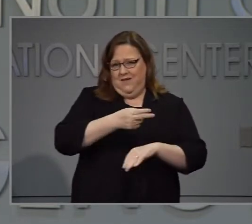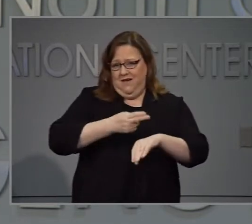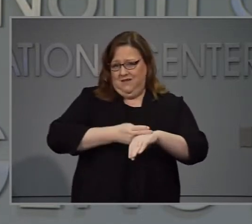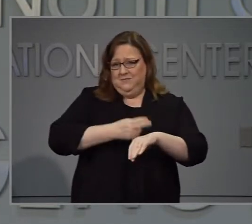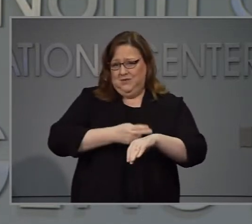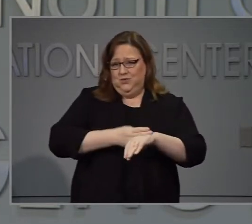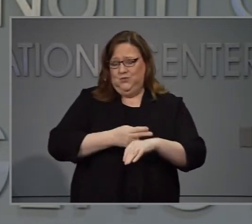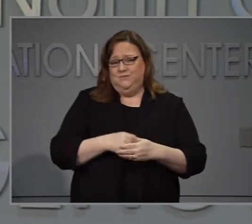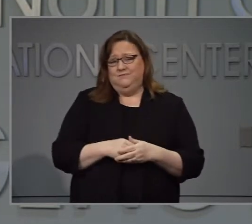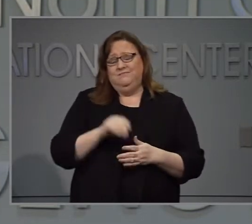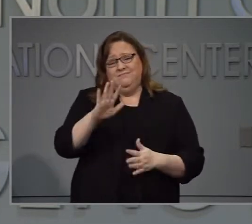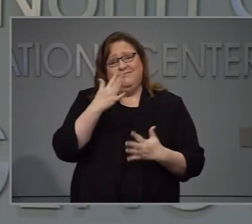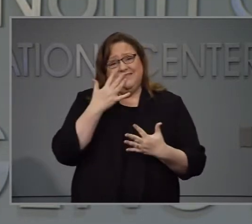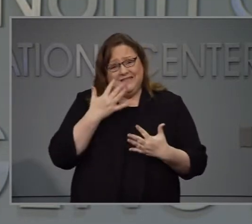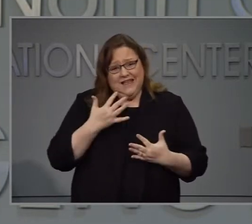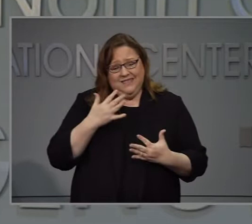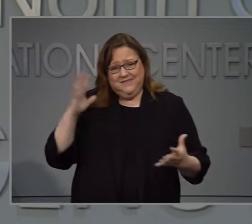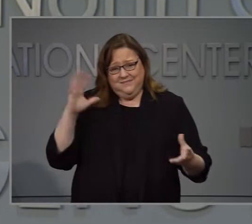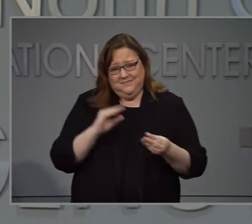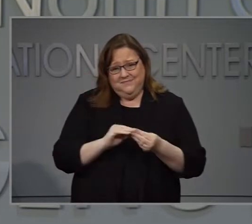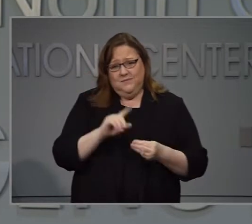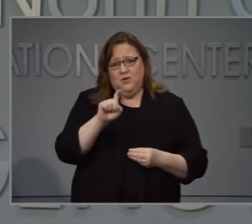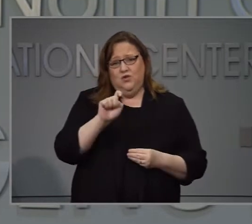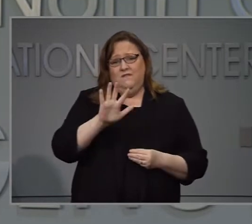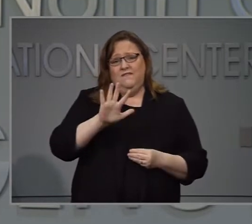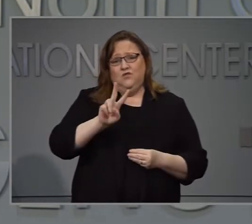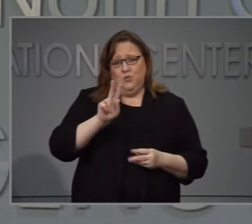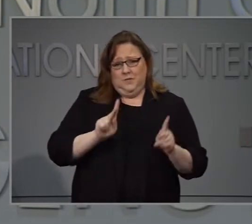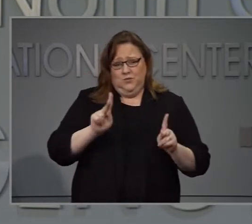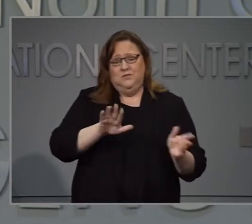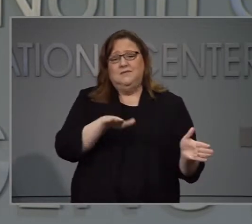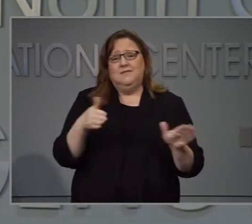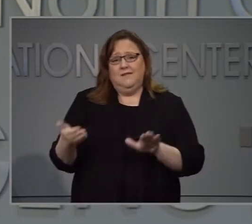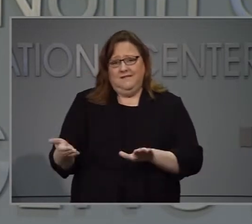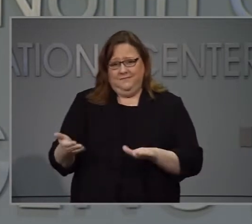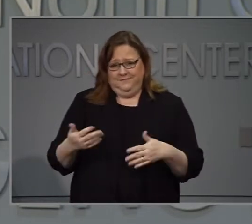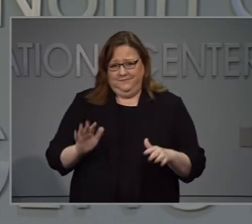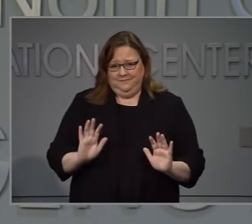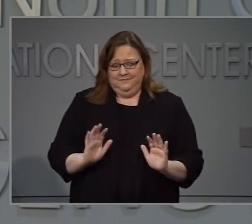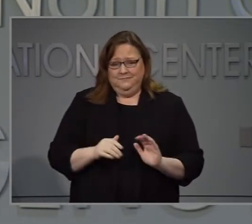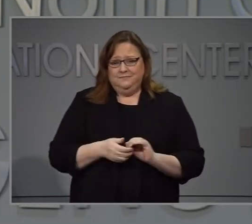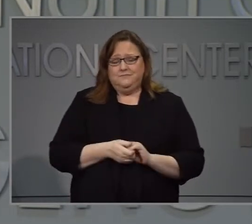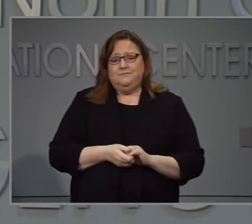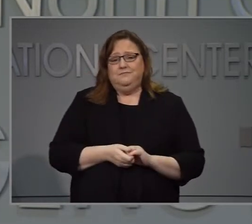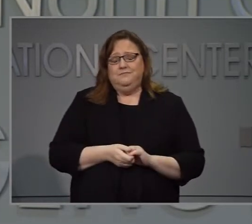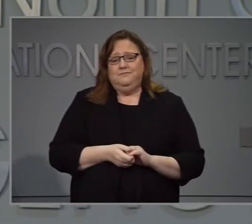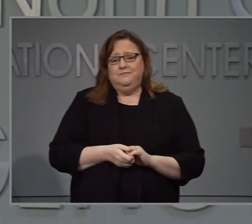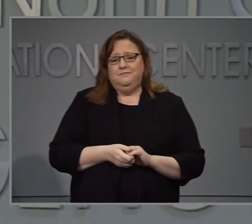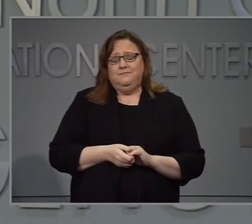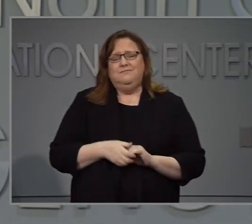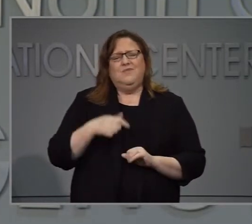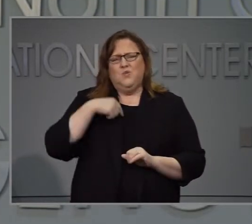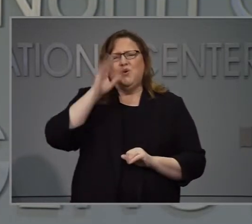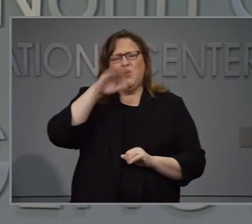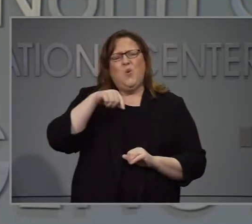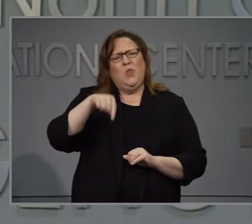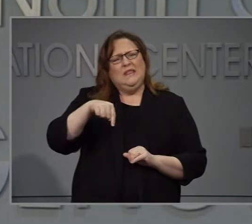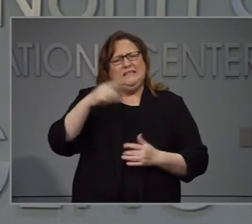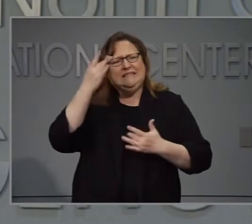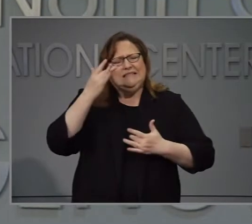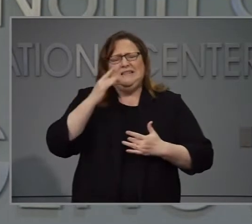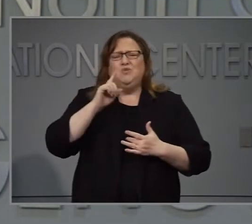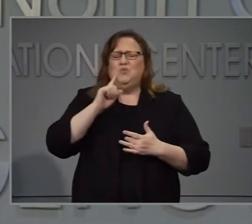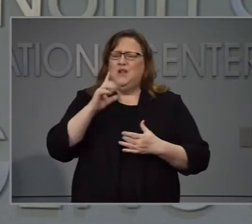y tristemente hay 152 fallecimientos sabemos que esta enfermedad agrega bastante amargura